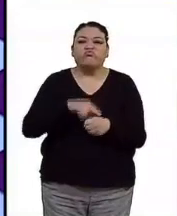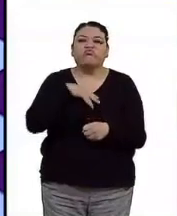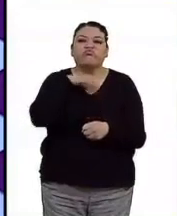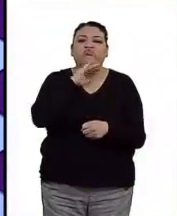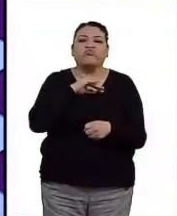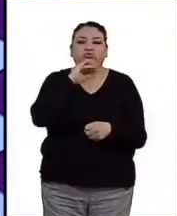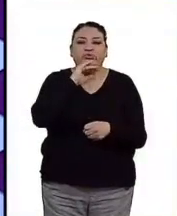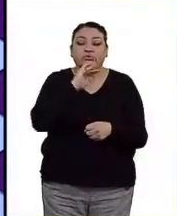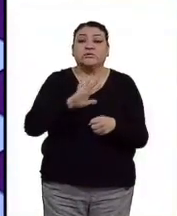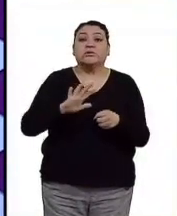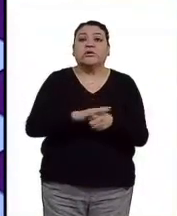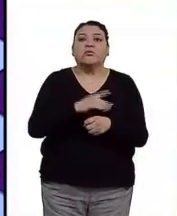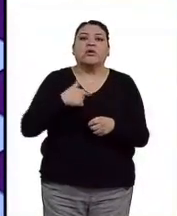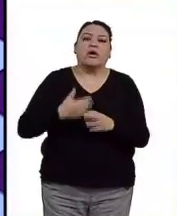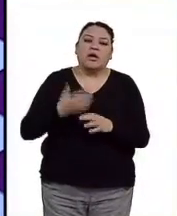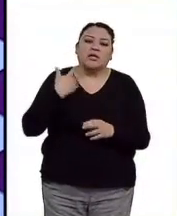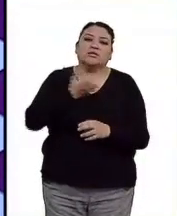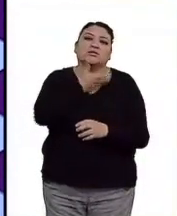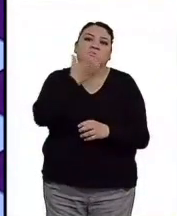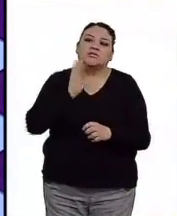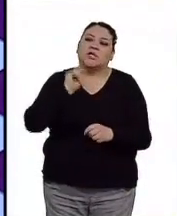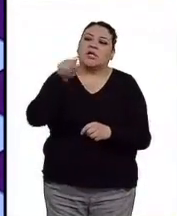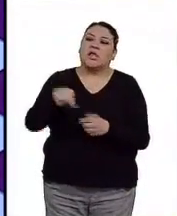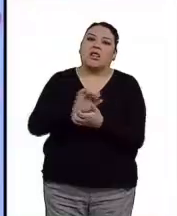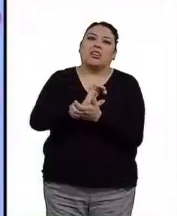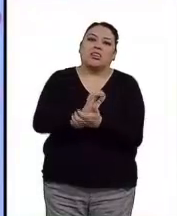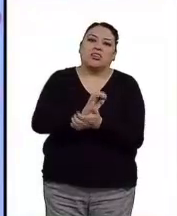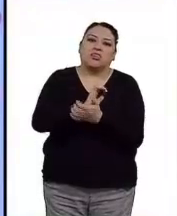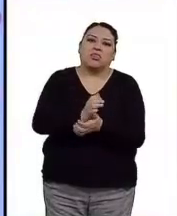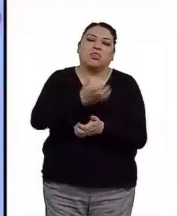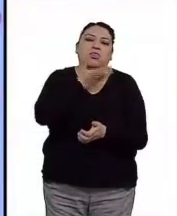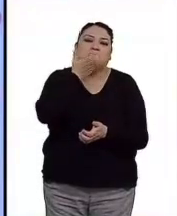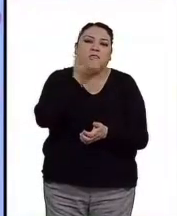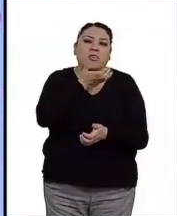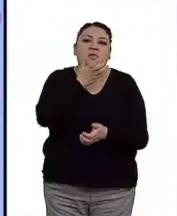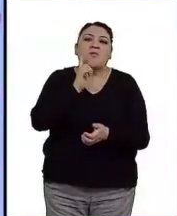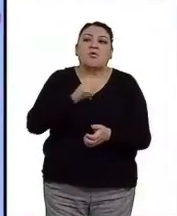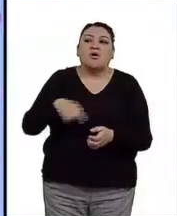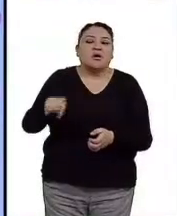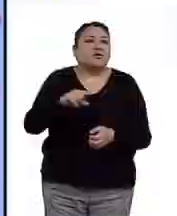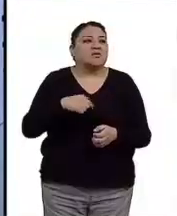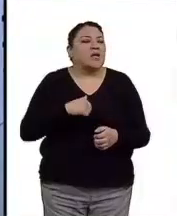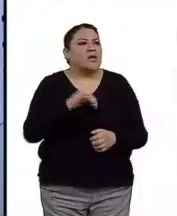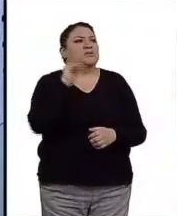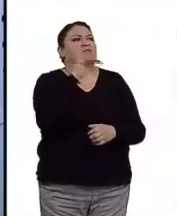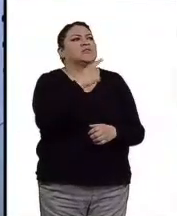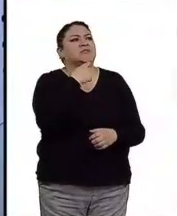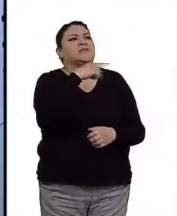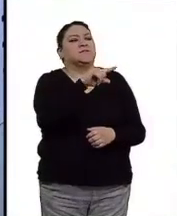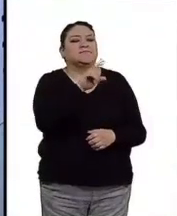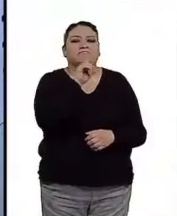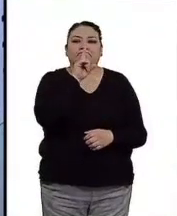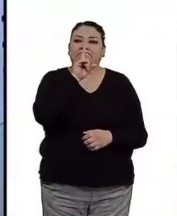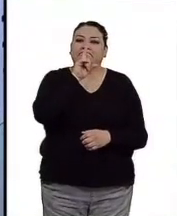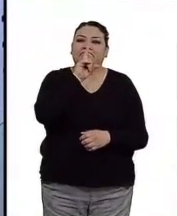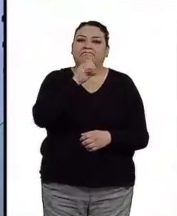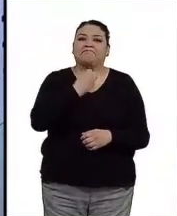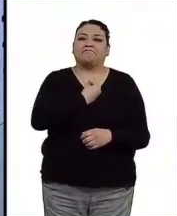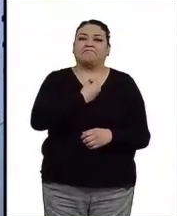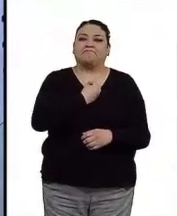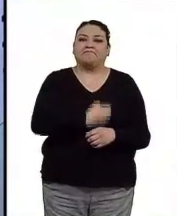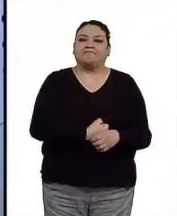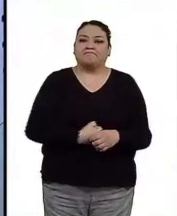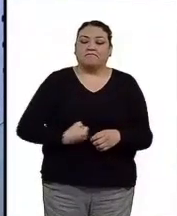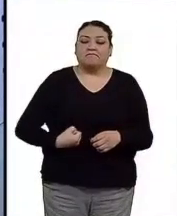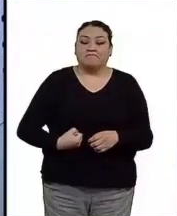por todas estas razones de discriminación que decía Jimena, y entonces las mujeres no se animan a ir a las instancias formales para denunciar.